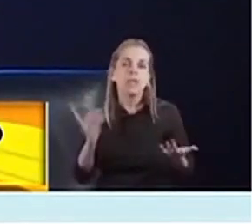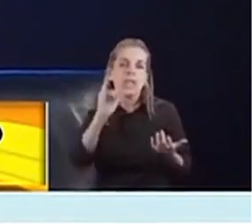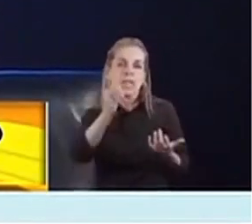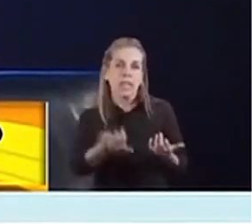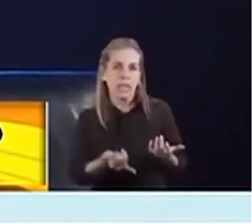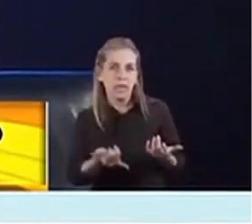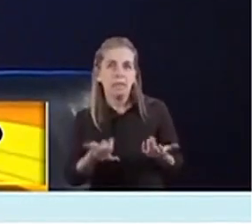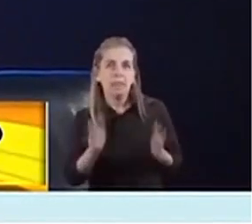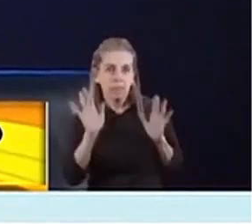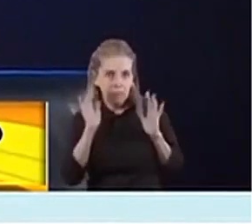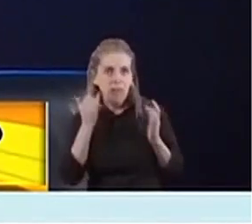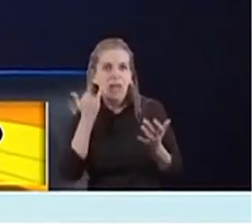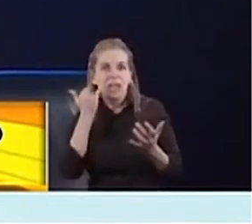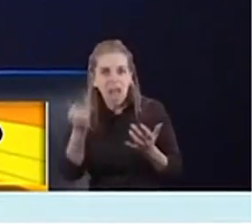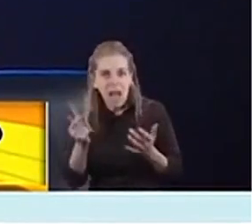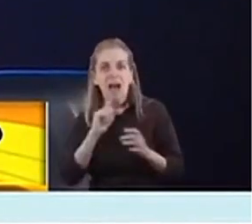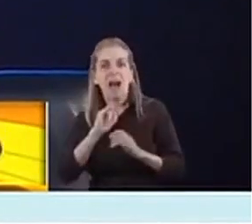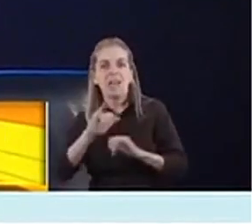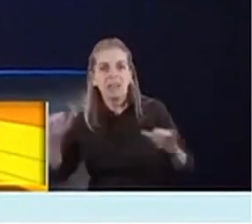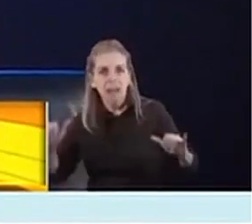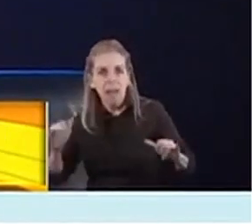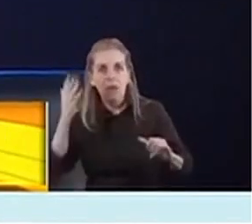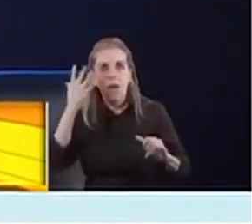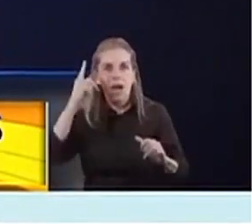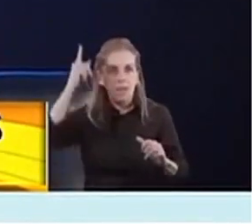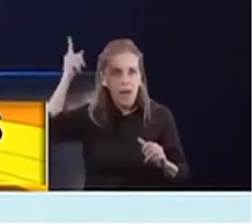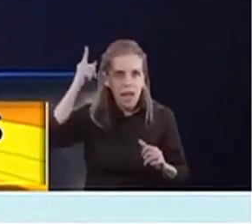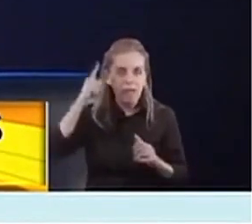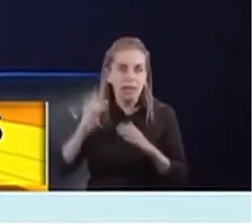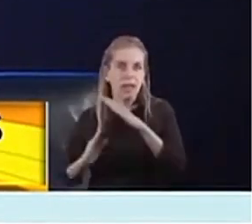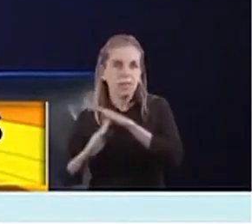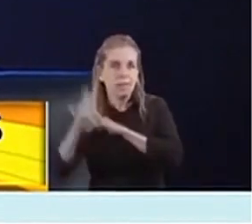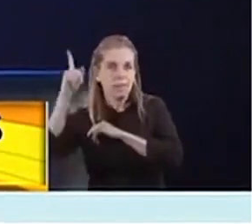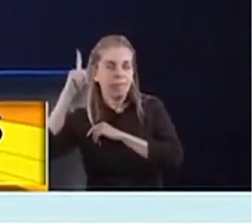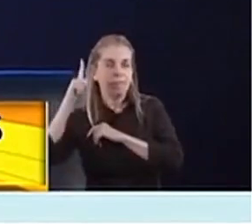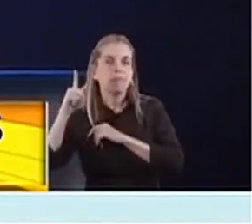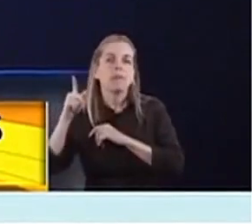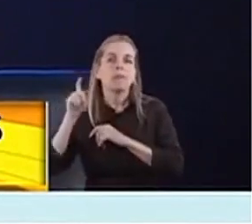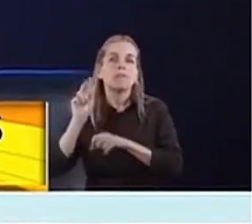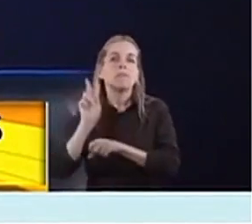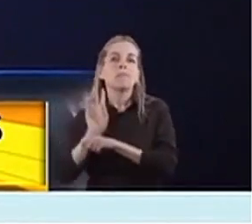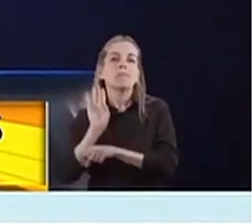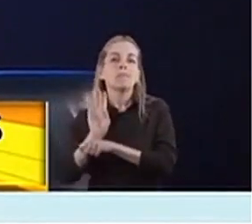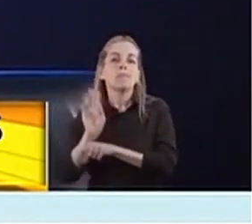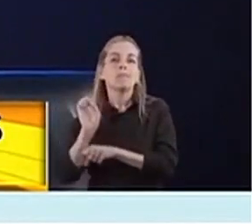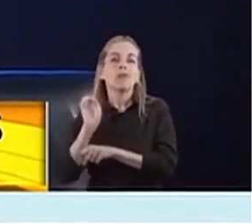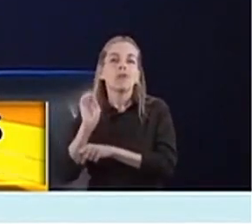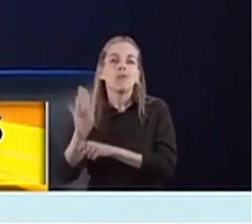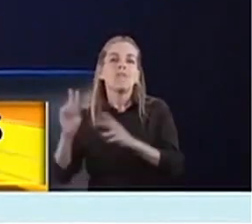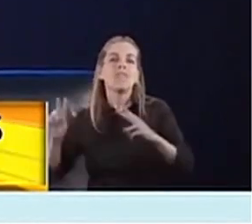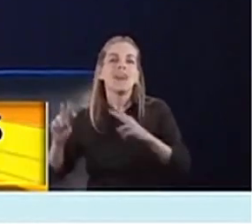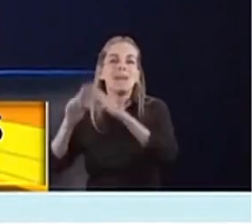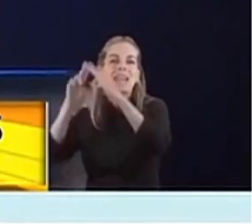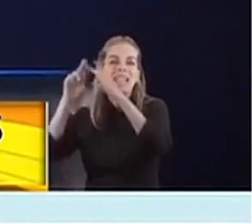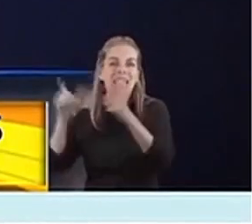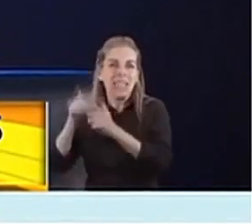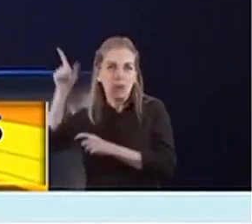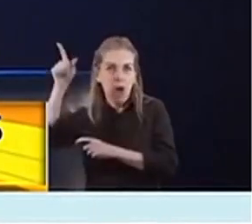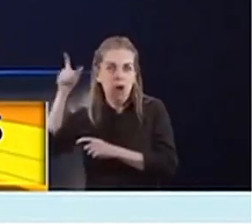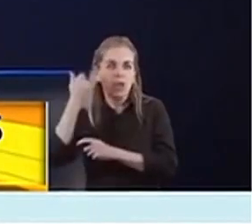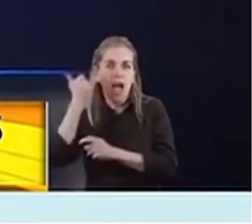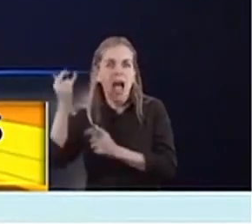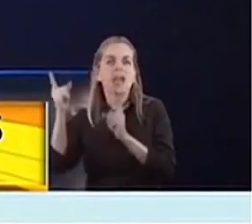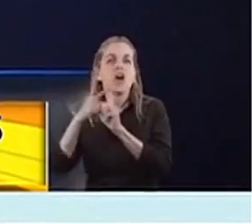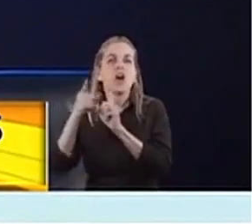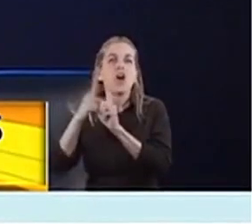que no es trabajador común es el trabajador especializado que éste no pues llega a fin de mes y ese es el problema central yo no sé si es una cosa